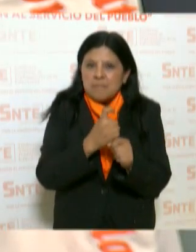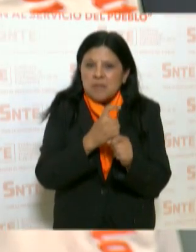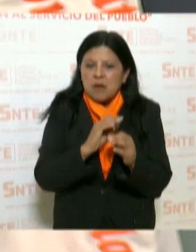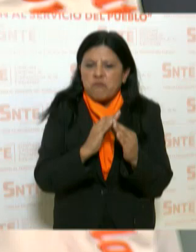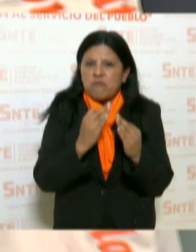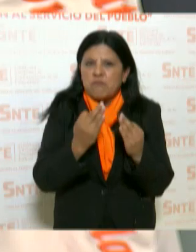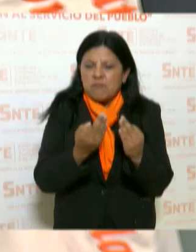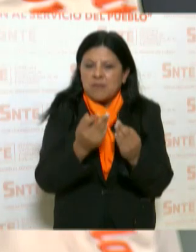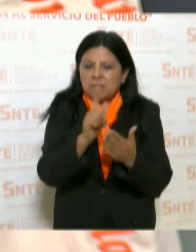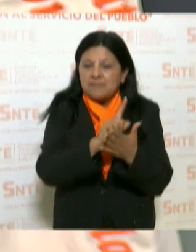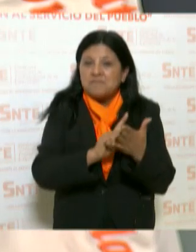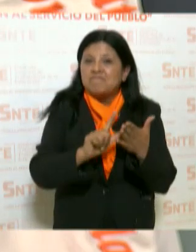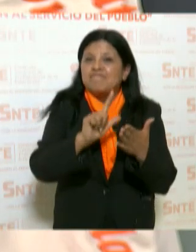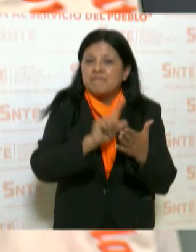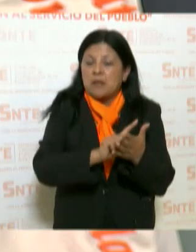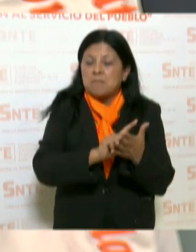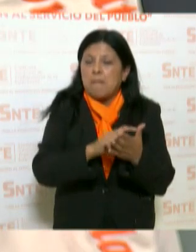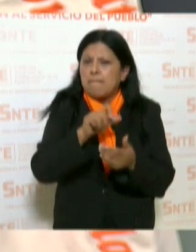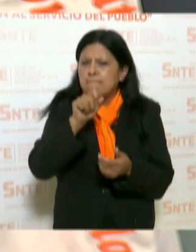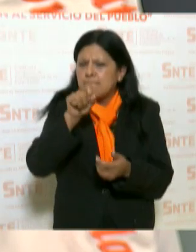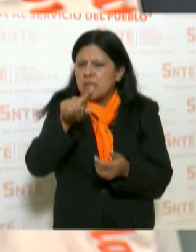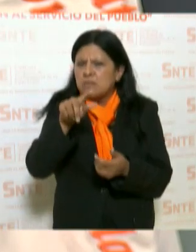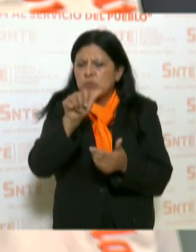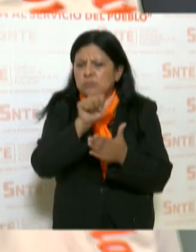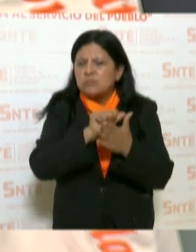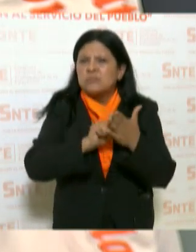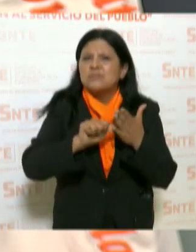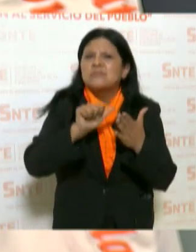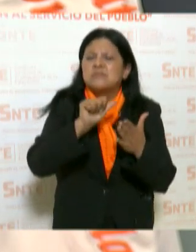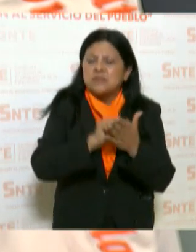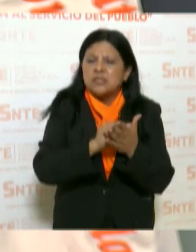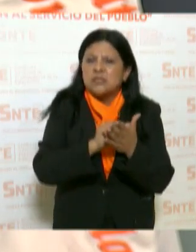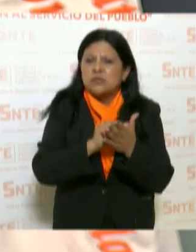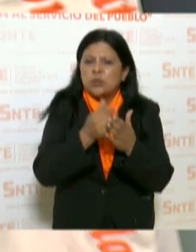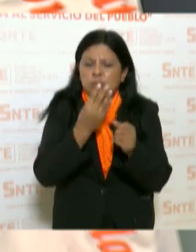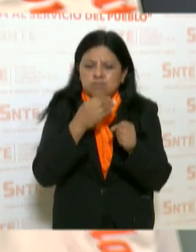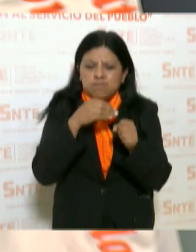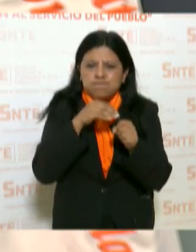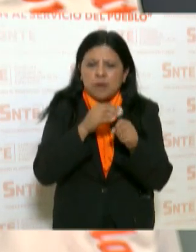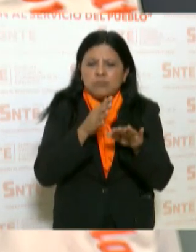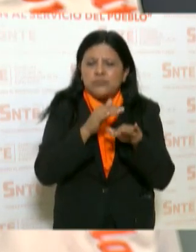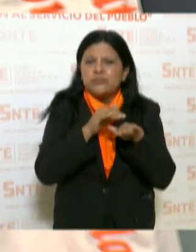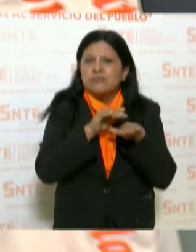También en ese artículo se establece algo